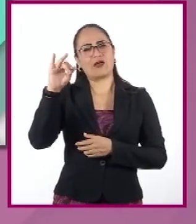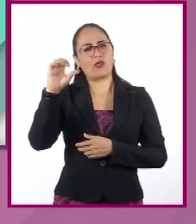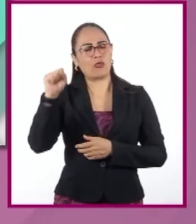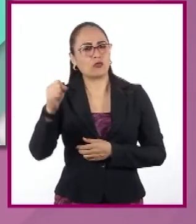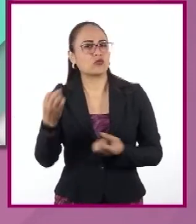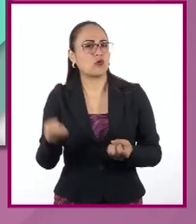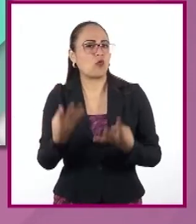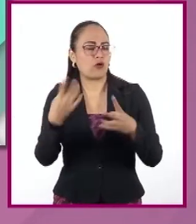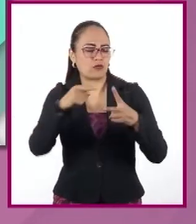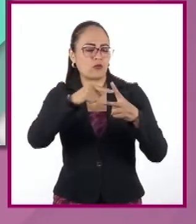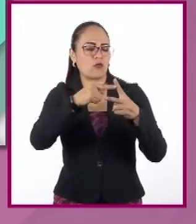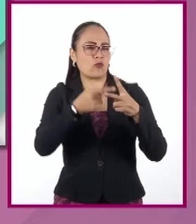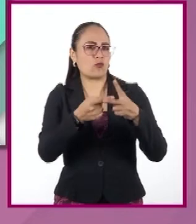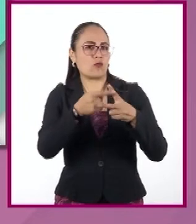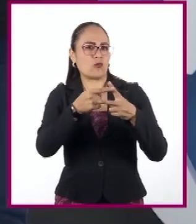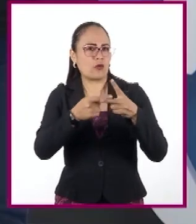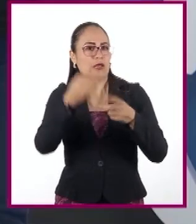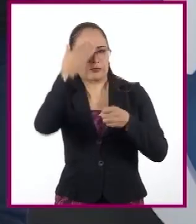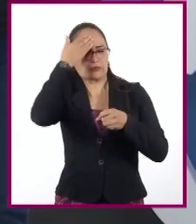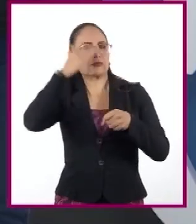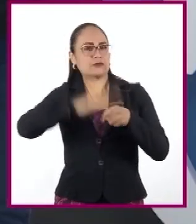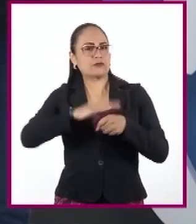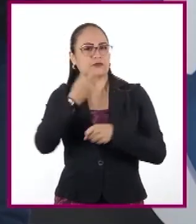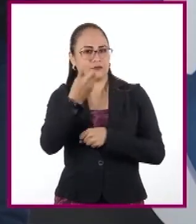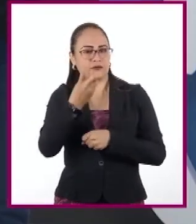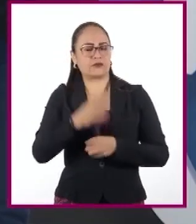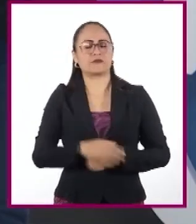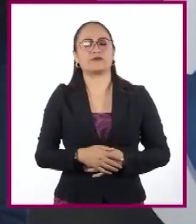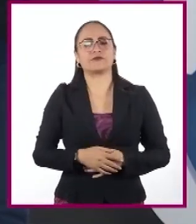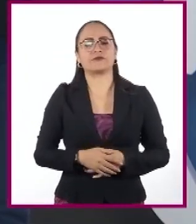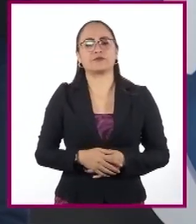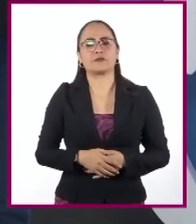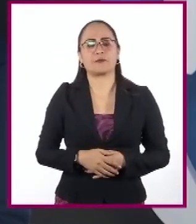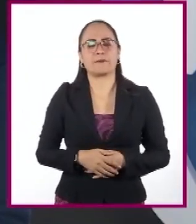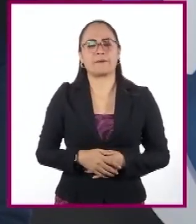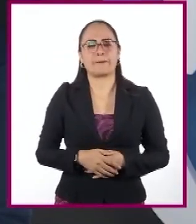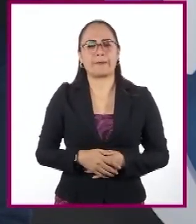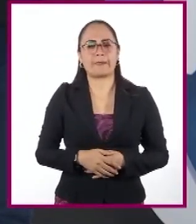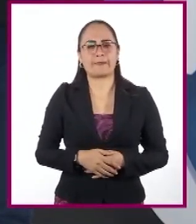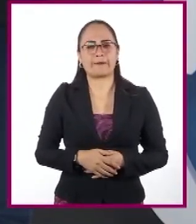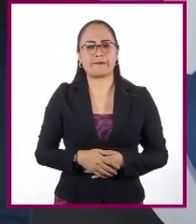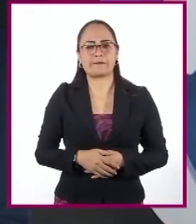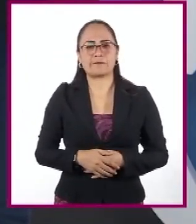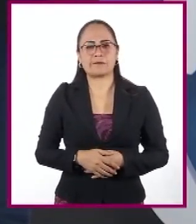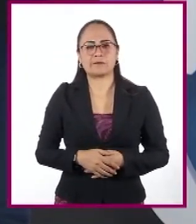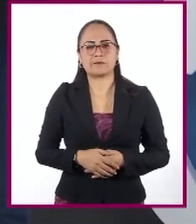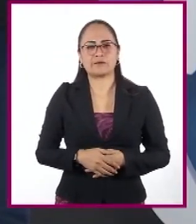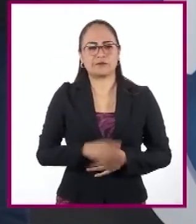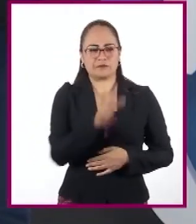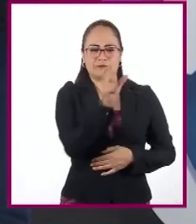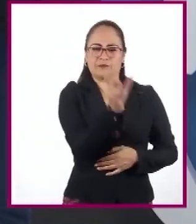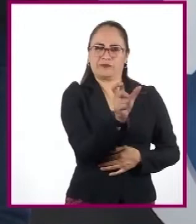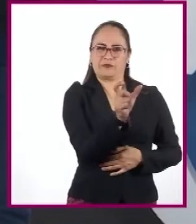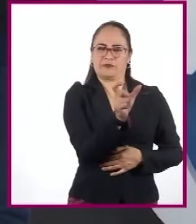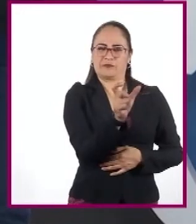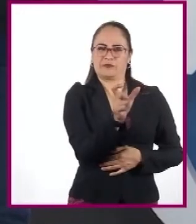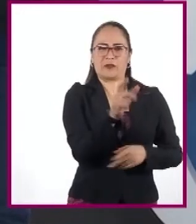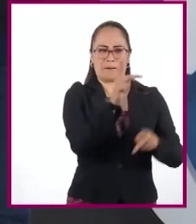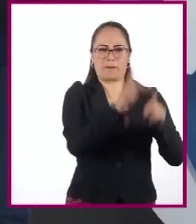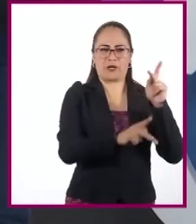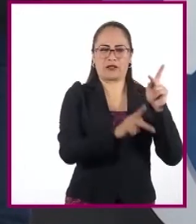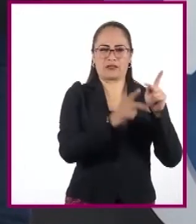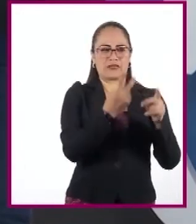los ángulos en grados. Ahora bien, como en el primer miembro de la igualdad se encuentran